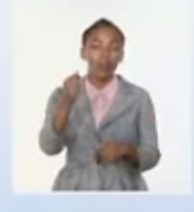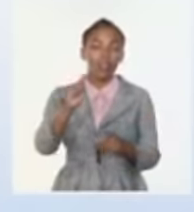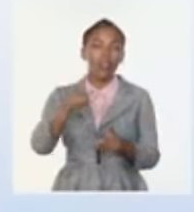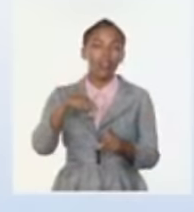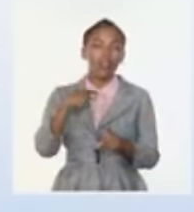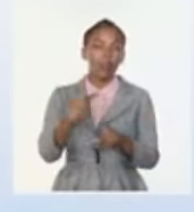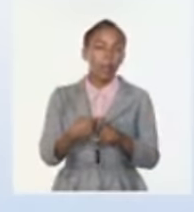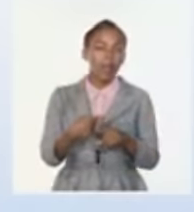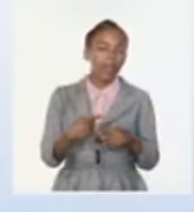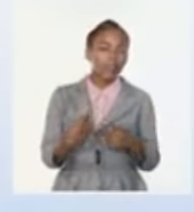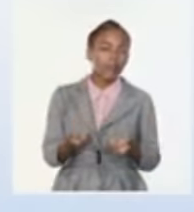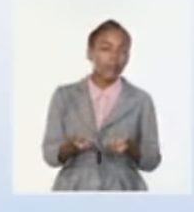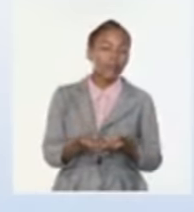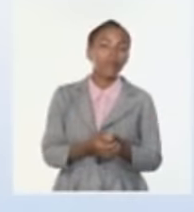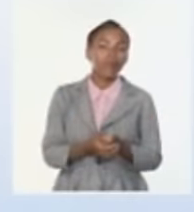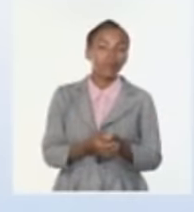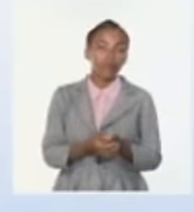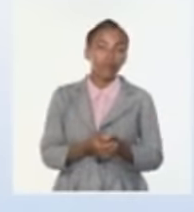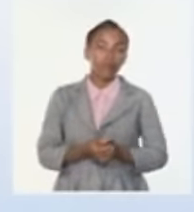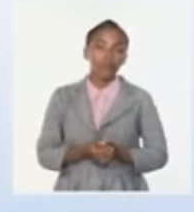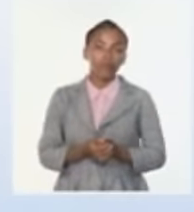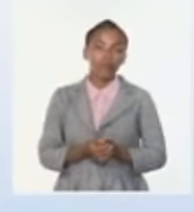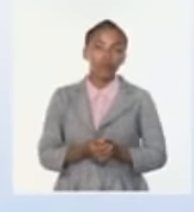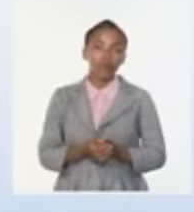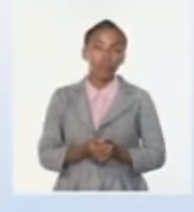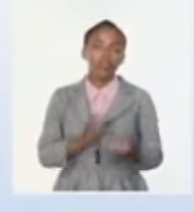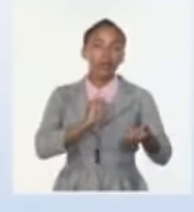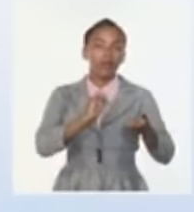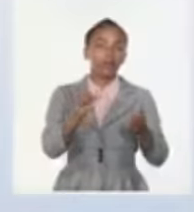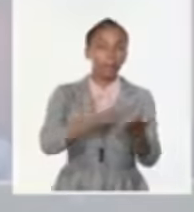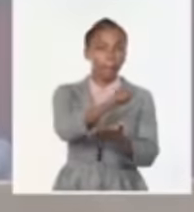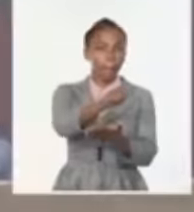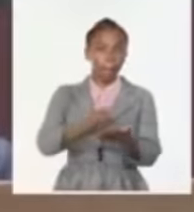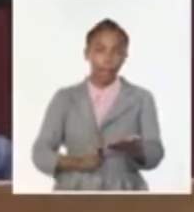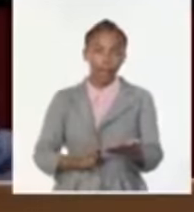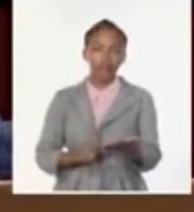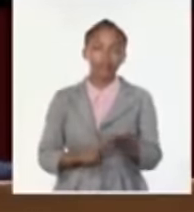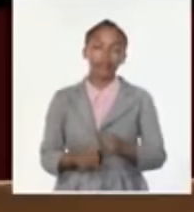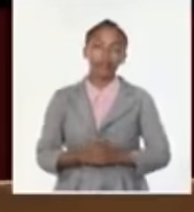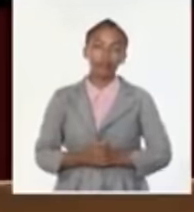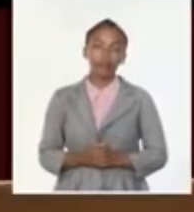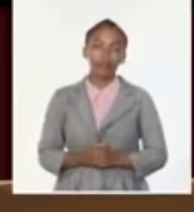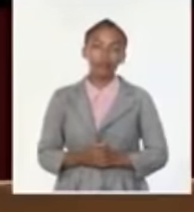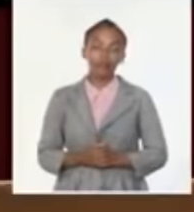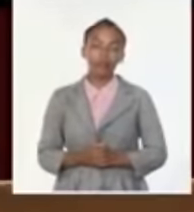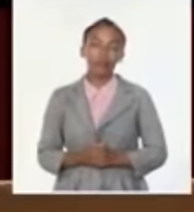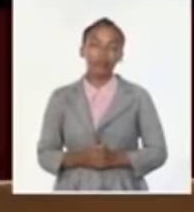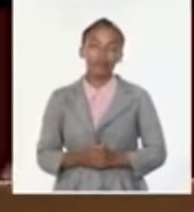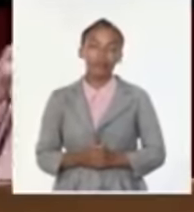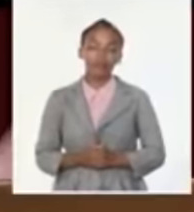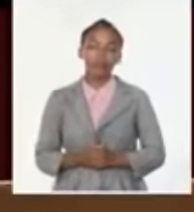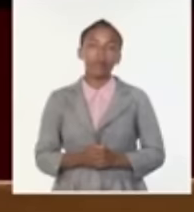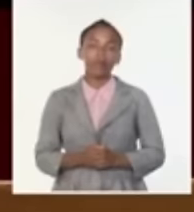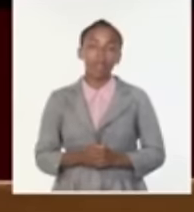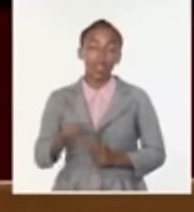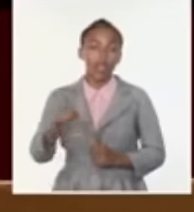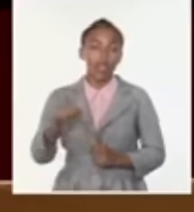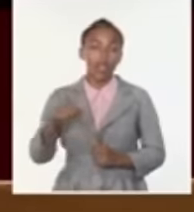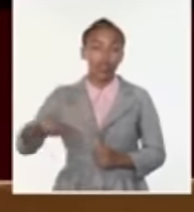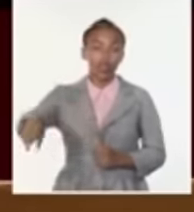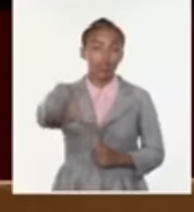subdeclarantes para la aplicación de las medidas correspondientes. Como es conocido por todos, en este